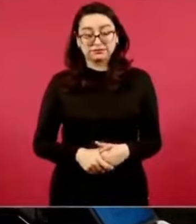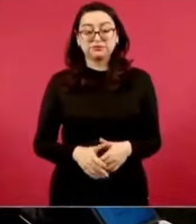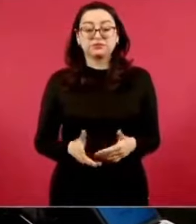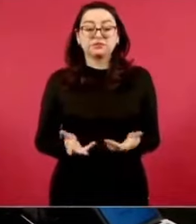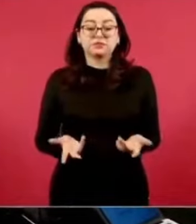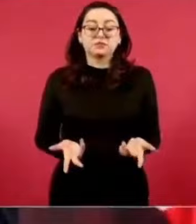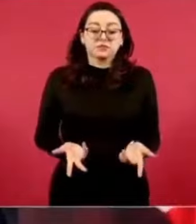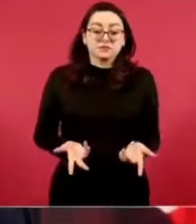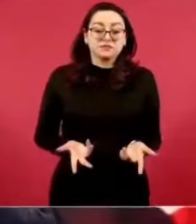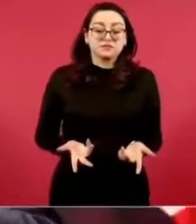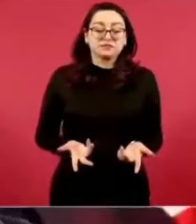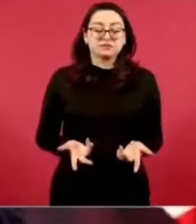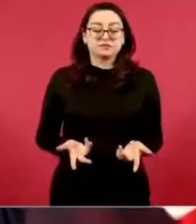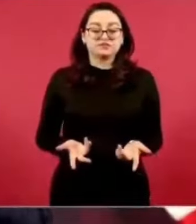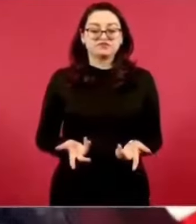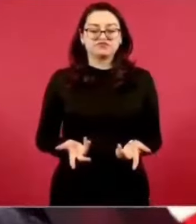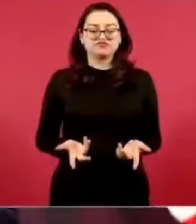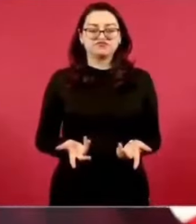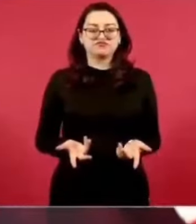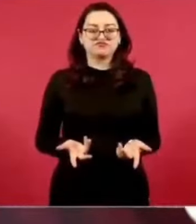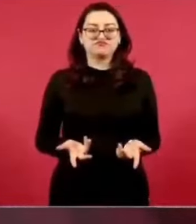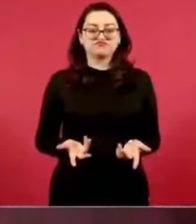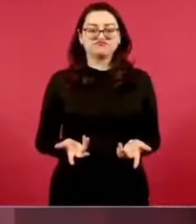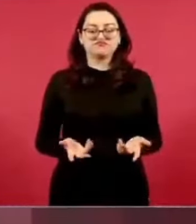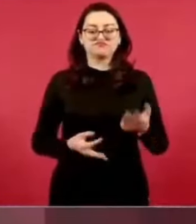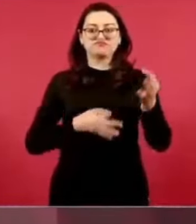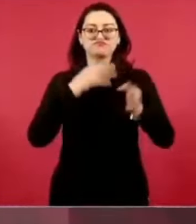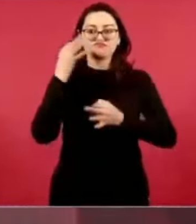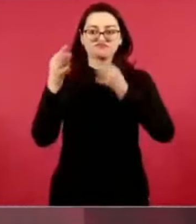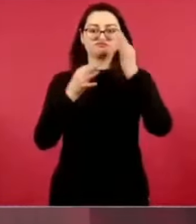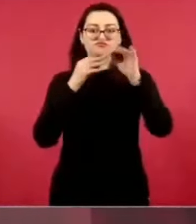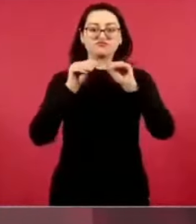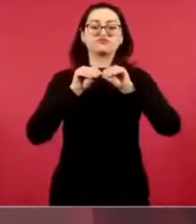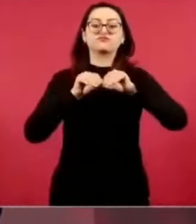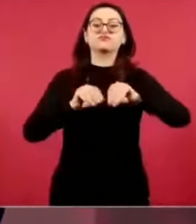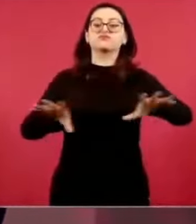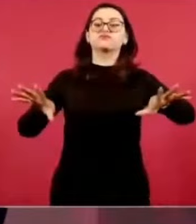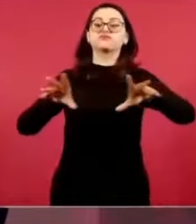se difundía muchísimo eso